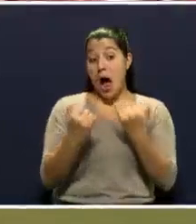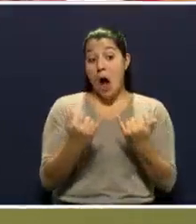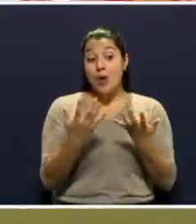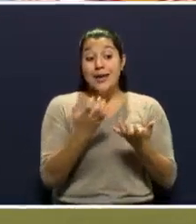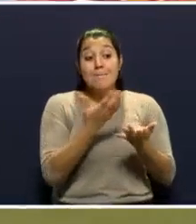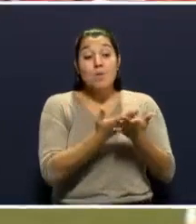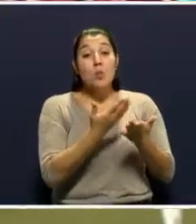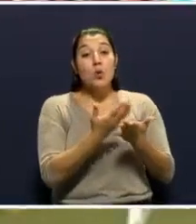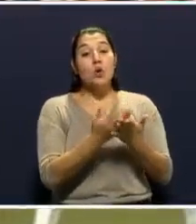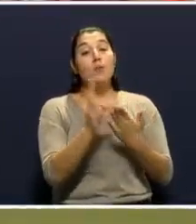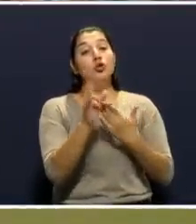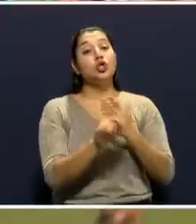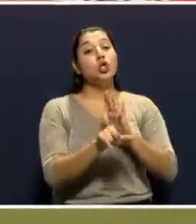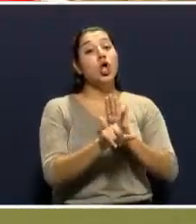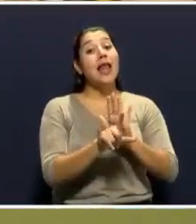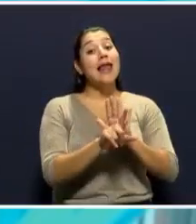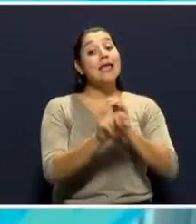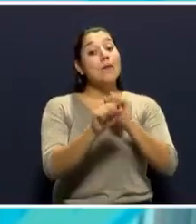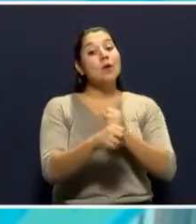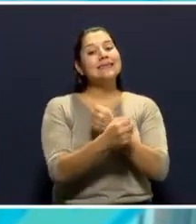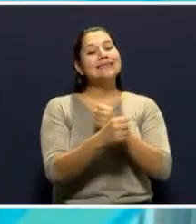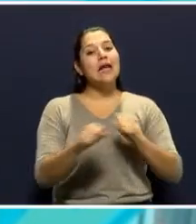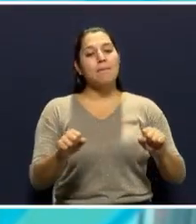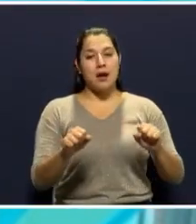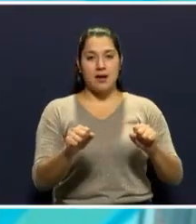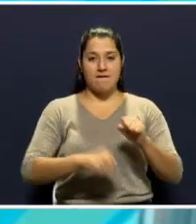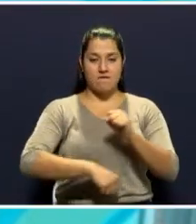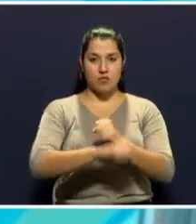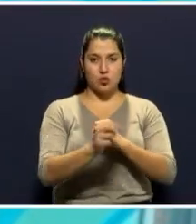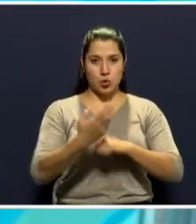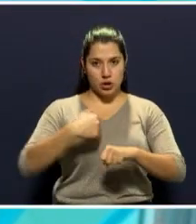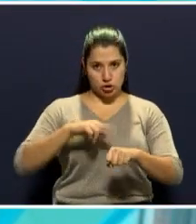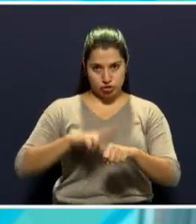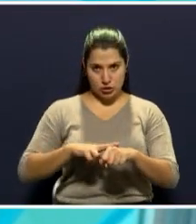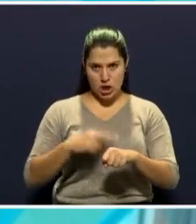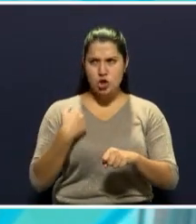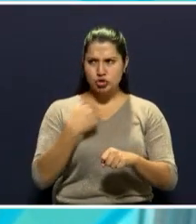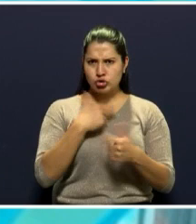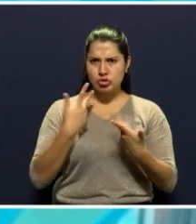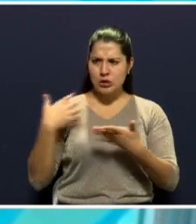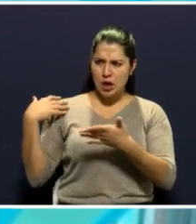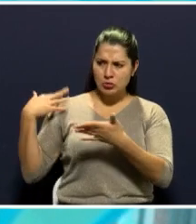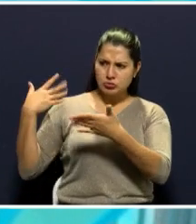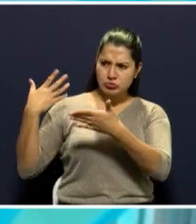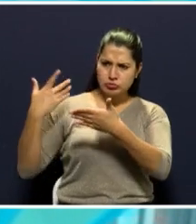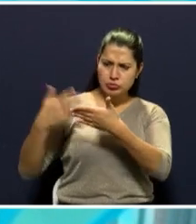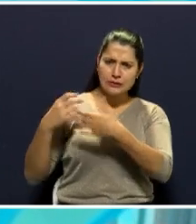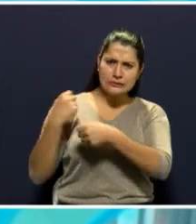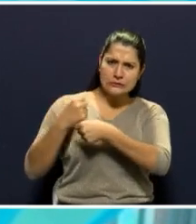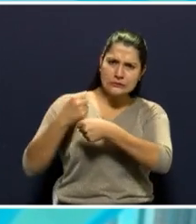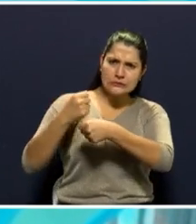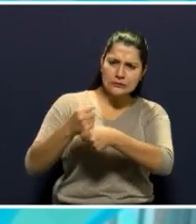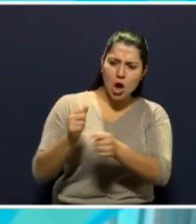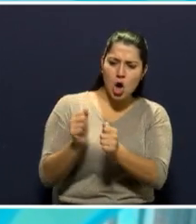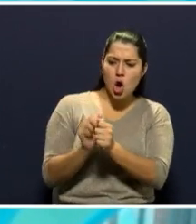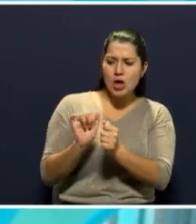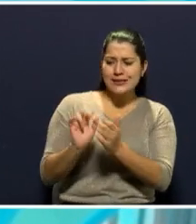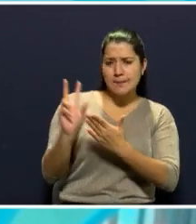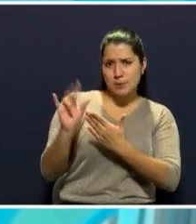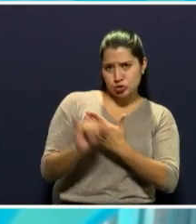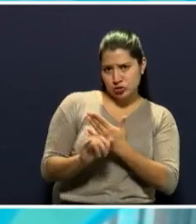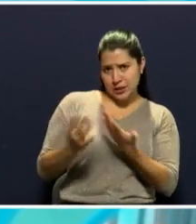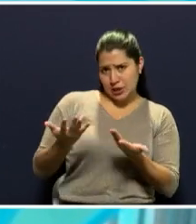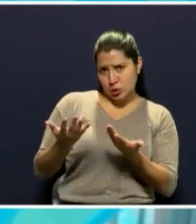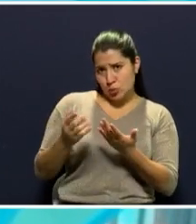al rescate del fútbol nacional. Hemos venido trabajando en ese proyecto, algunos proyectos que puedan traer